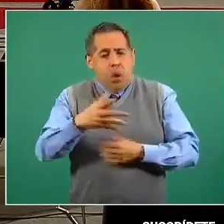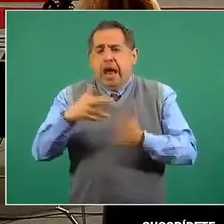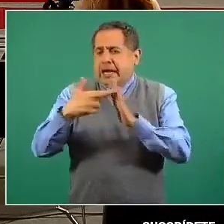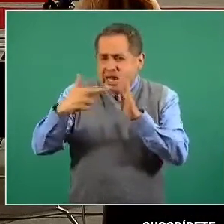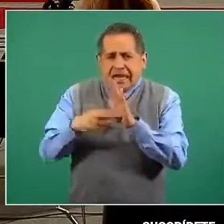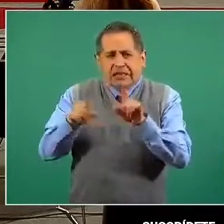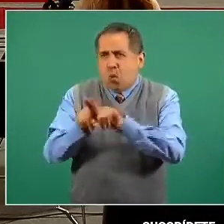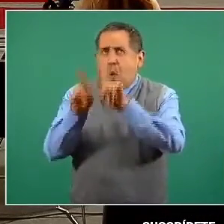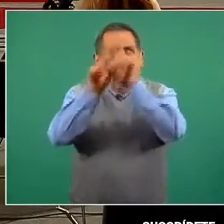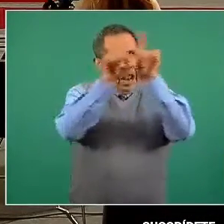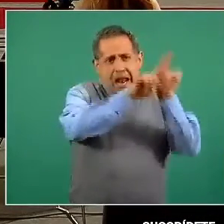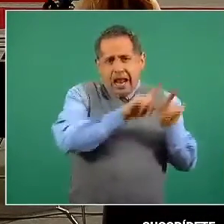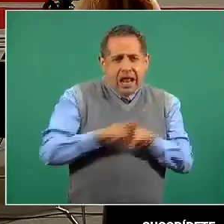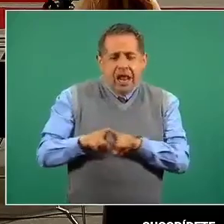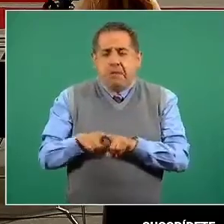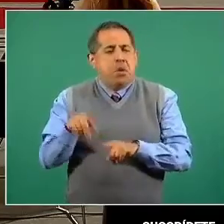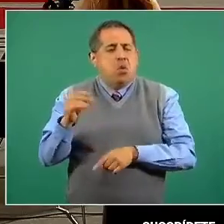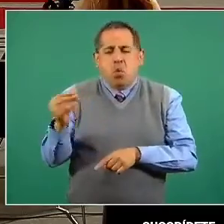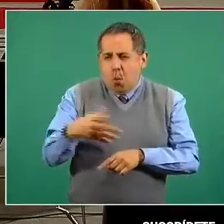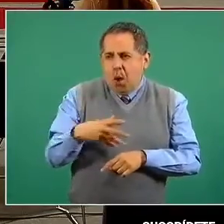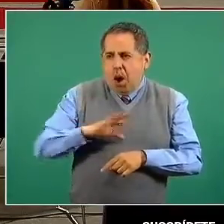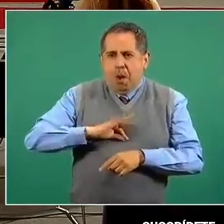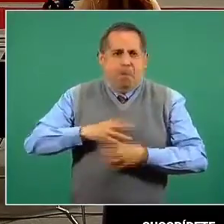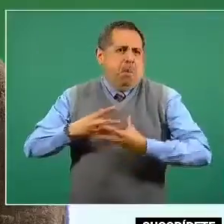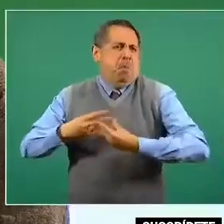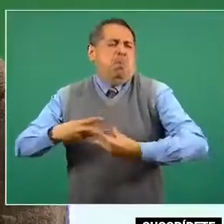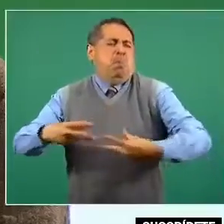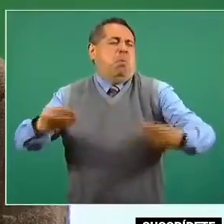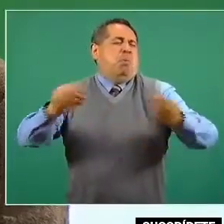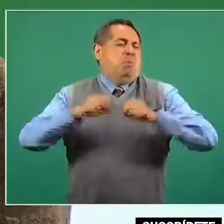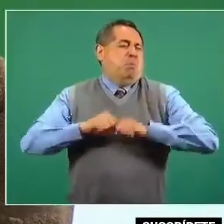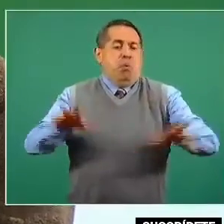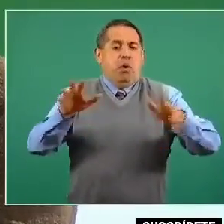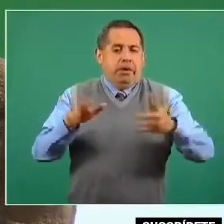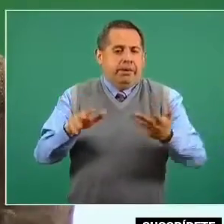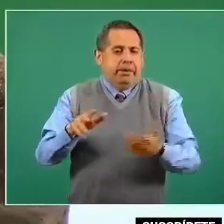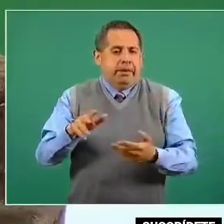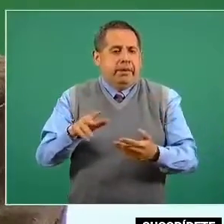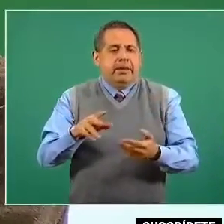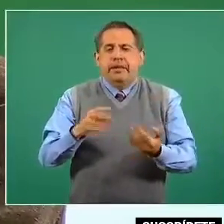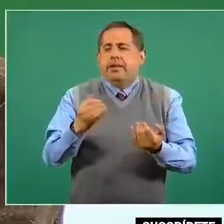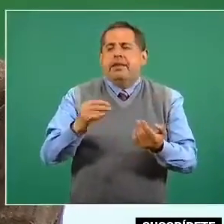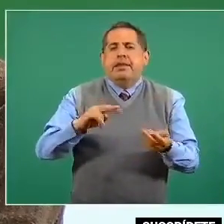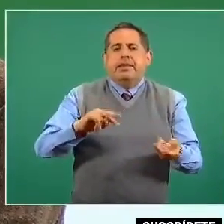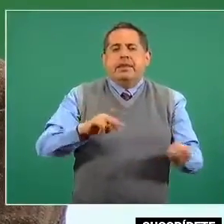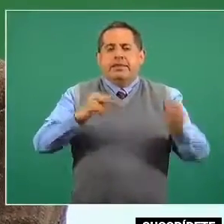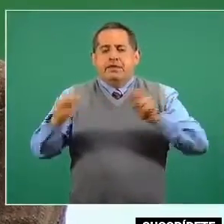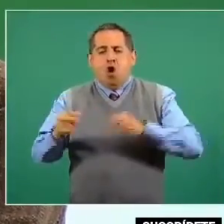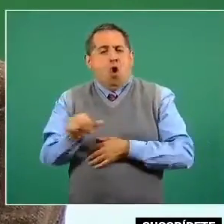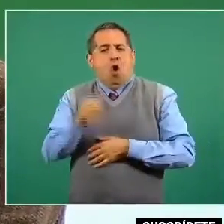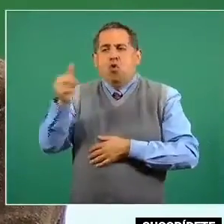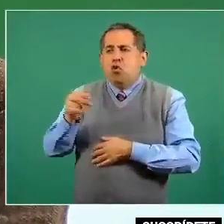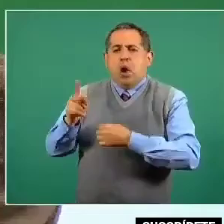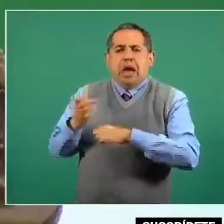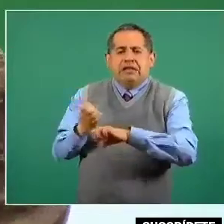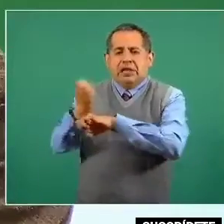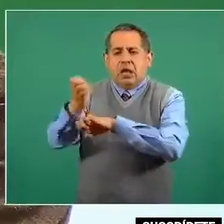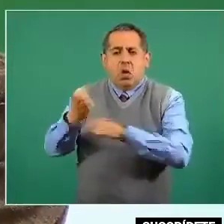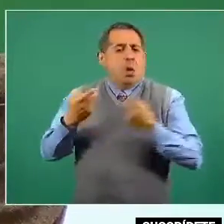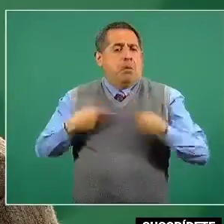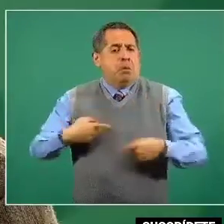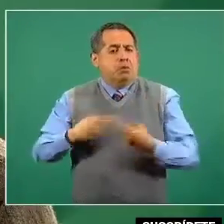de medidas. En contraposición, en algunas ciudades o poblados menos densos, responden